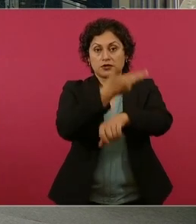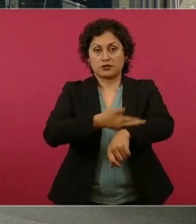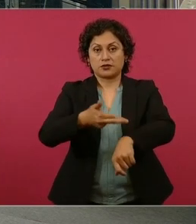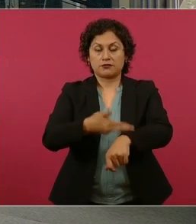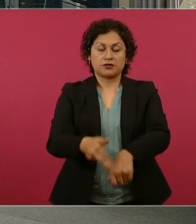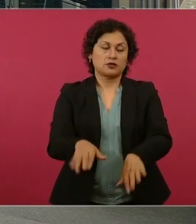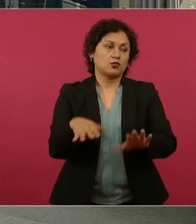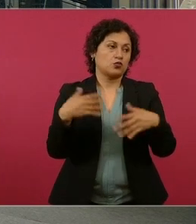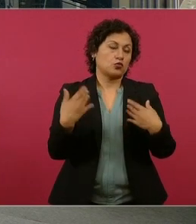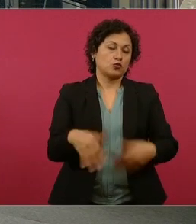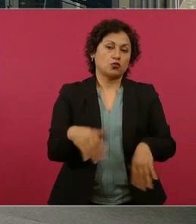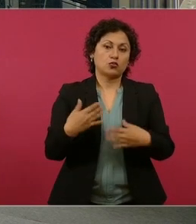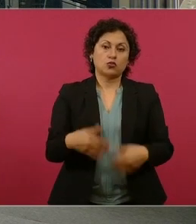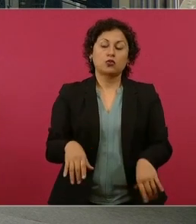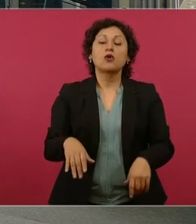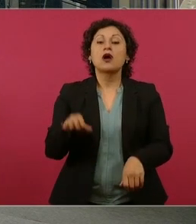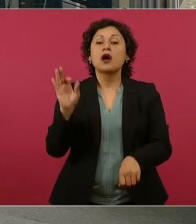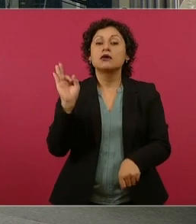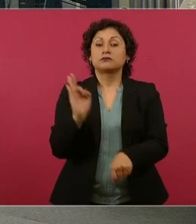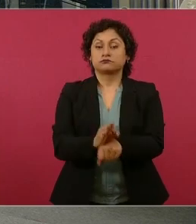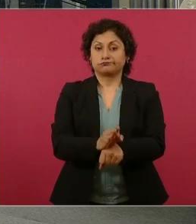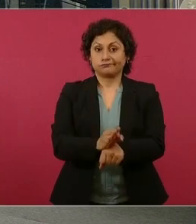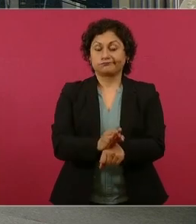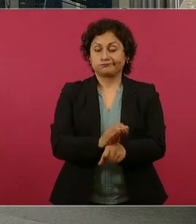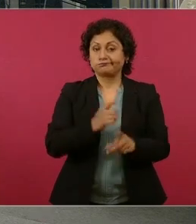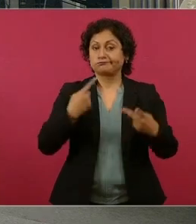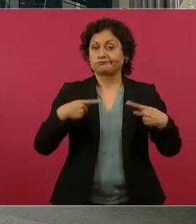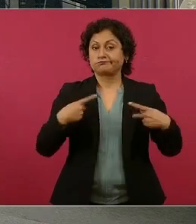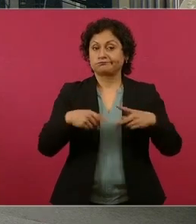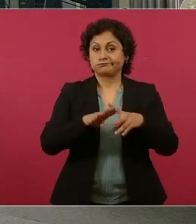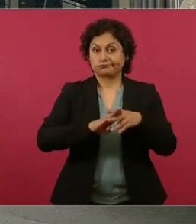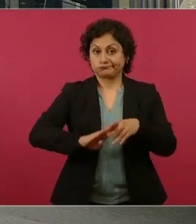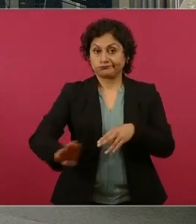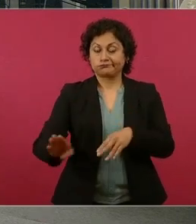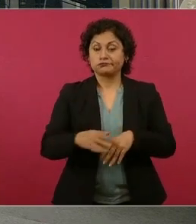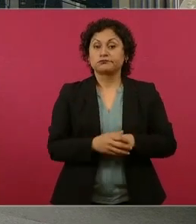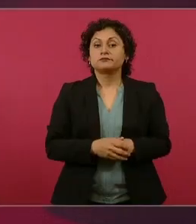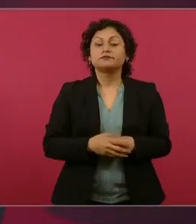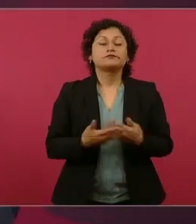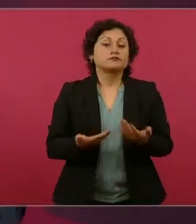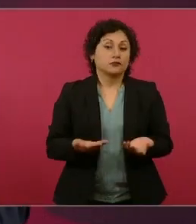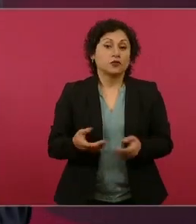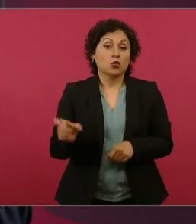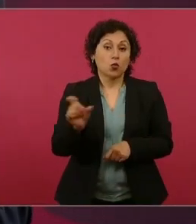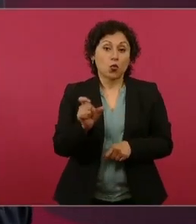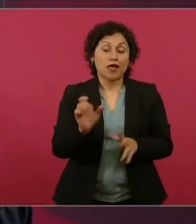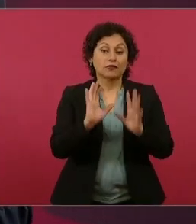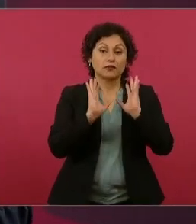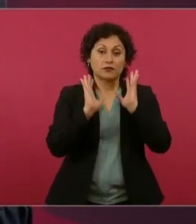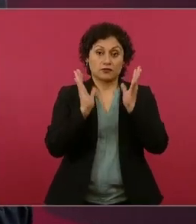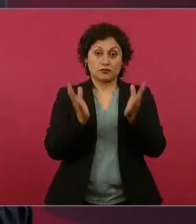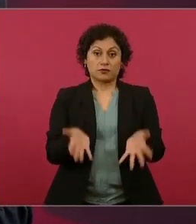A partir de que se implementó esta medida,